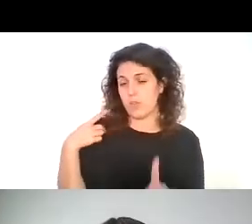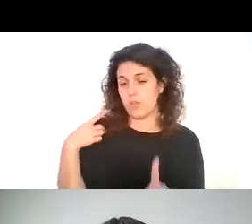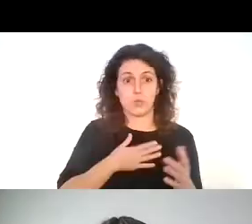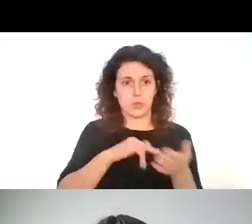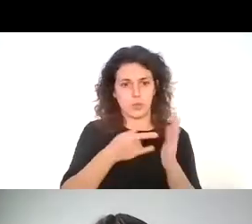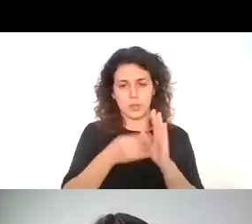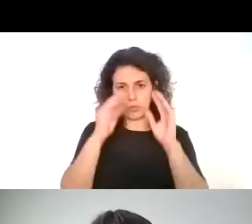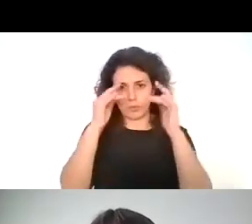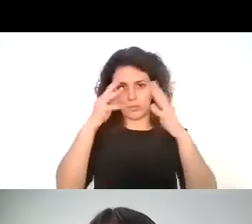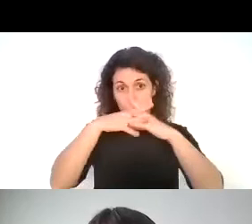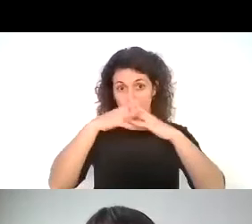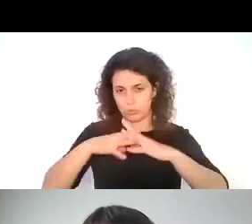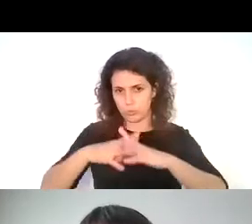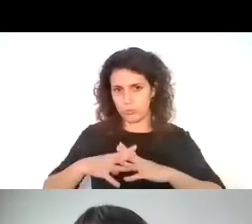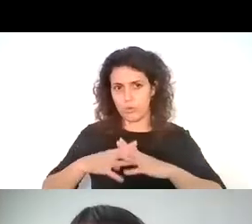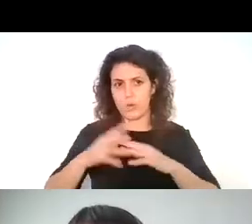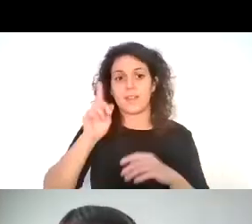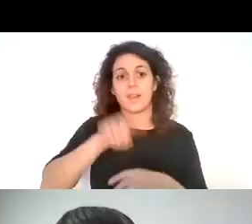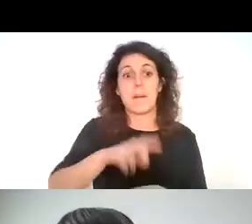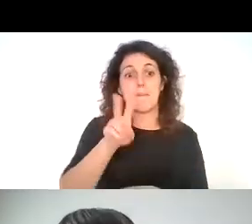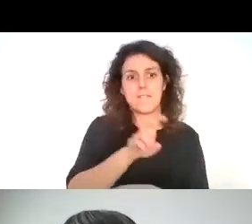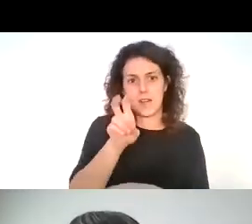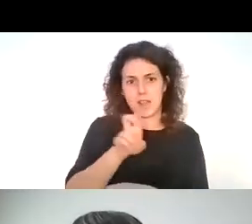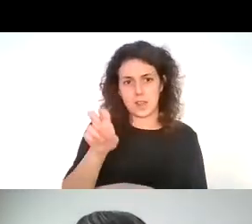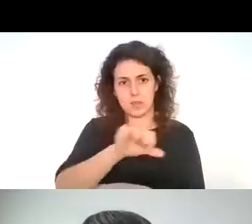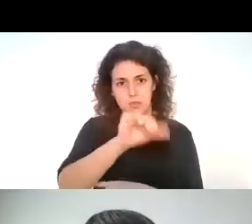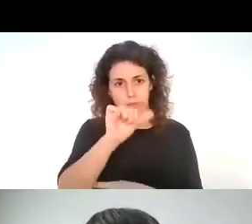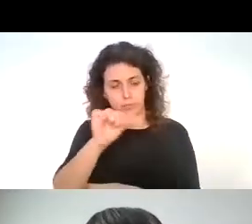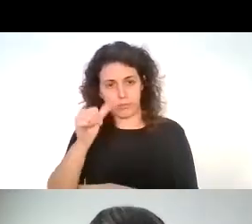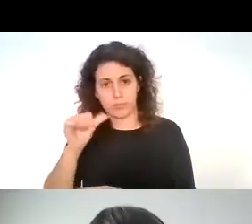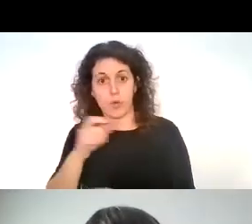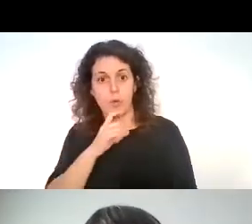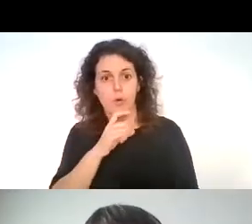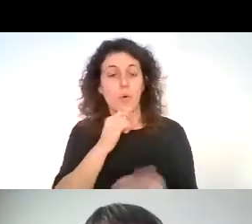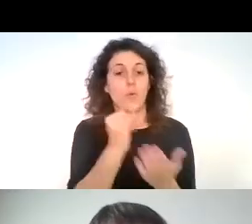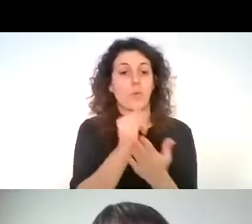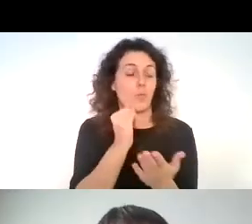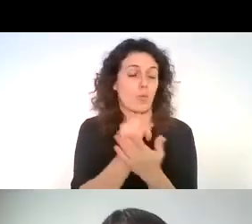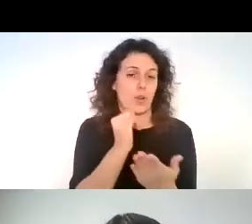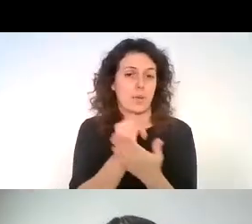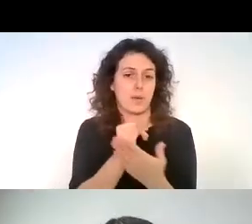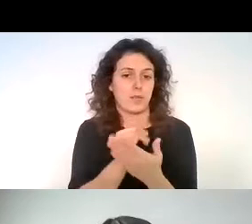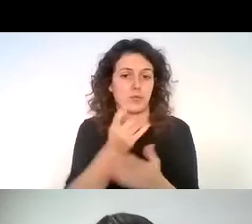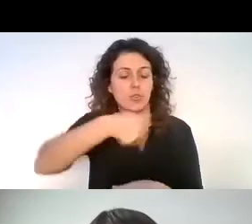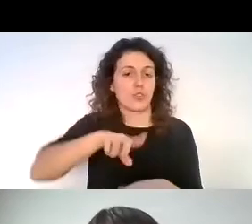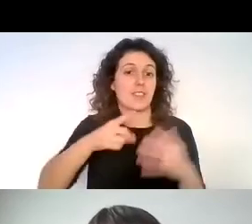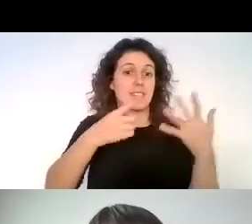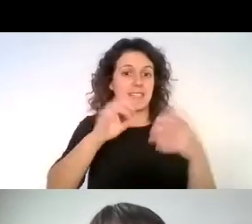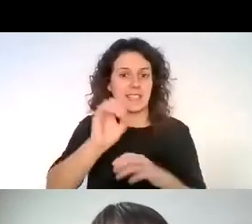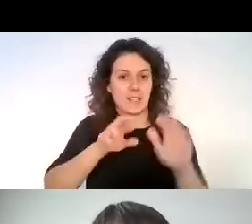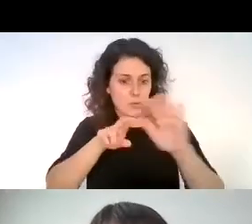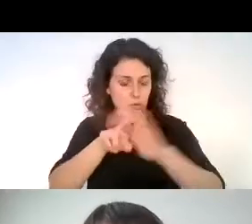proyecto y pues de todas las validaciones que hicimos pues a través de una prueba piloto, escogimos pues unos 60